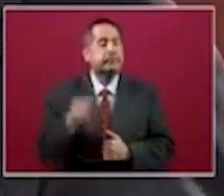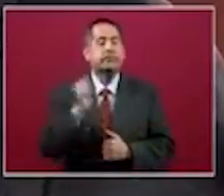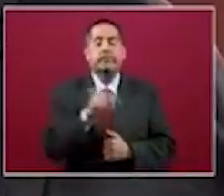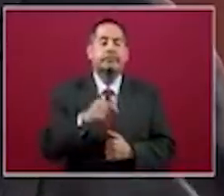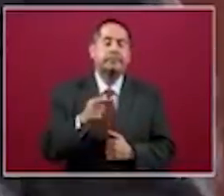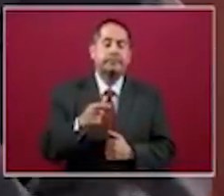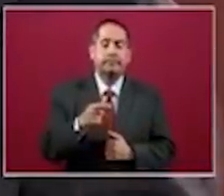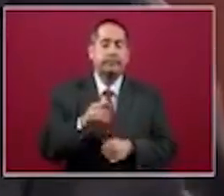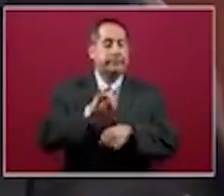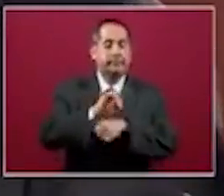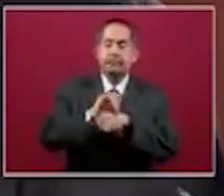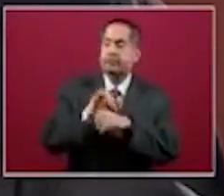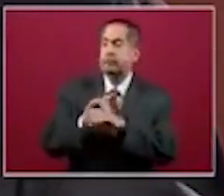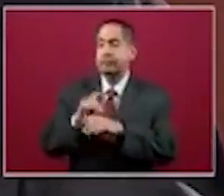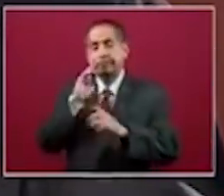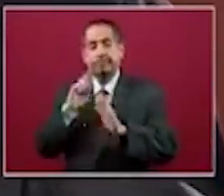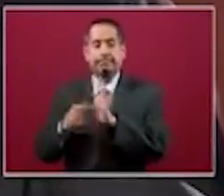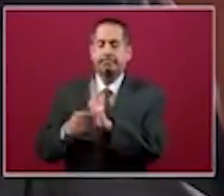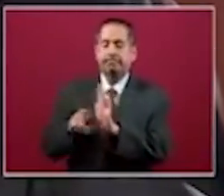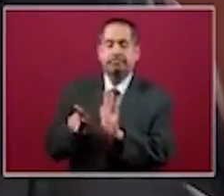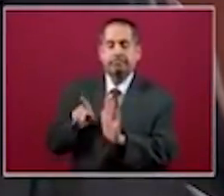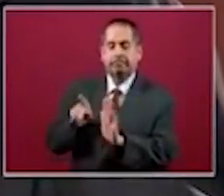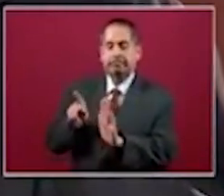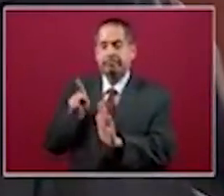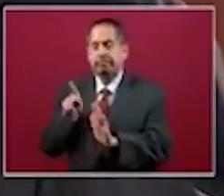era escenográfico